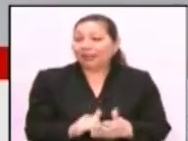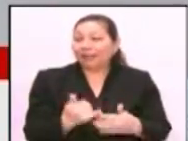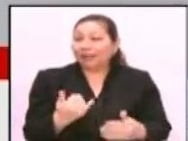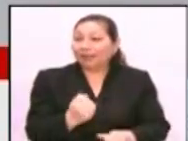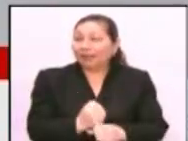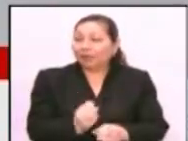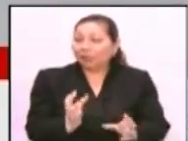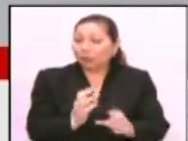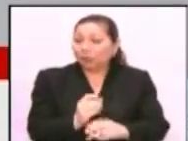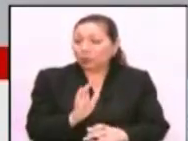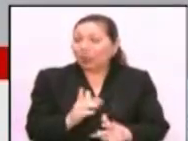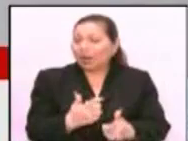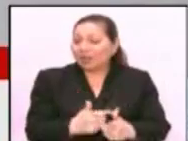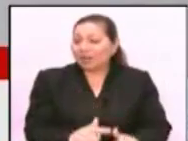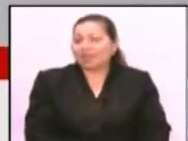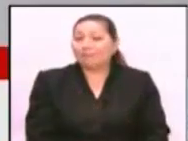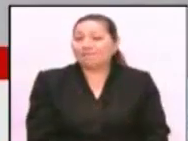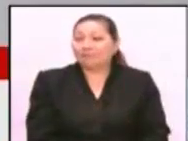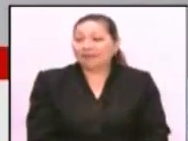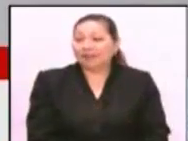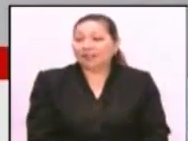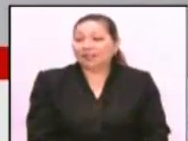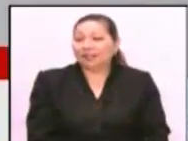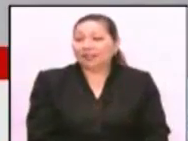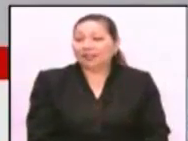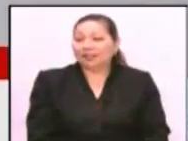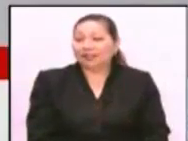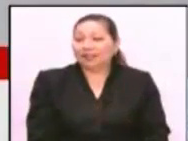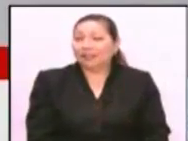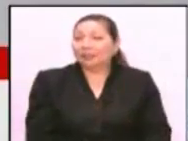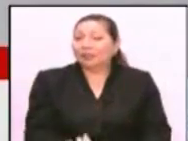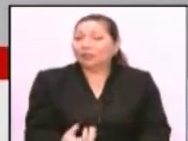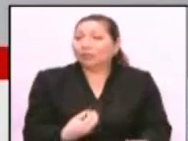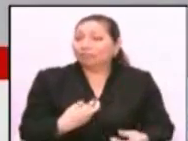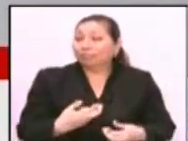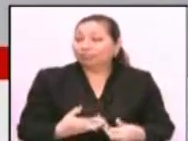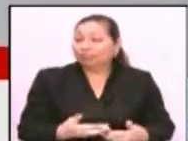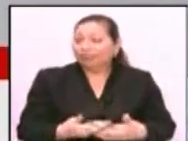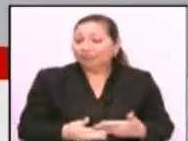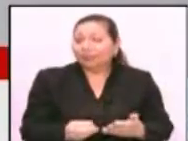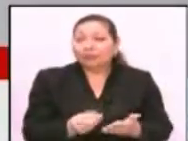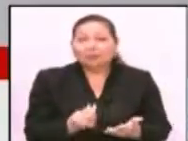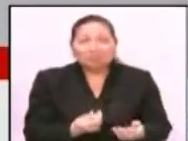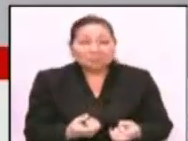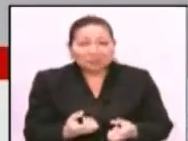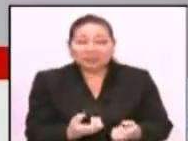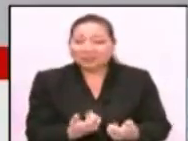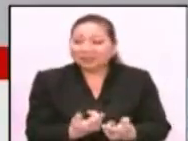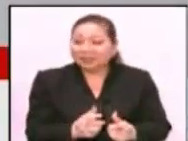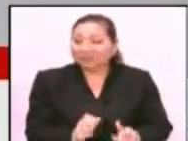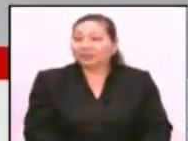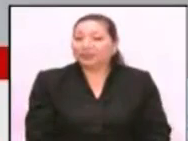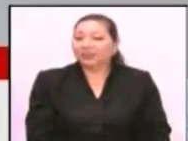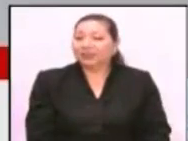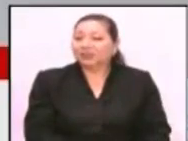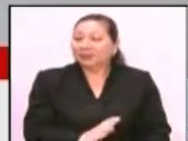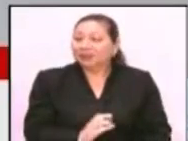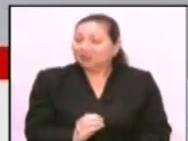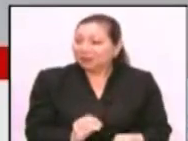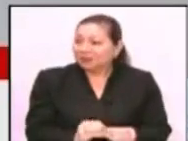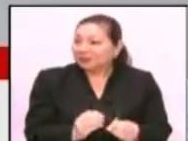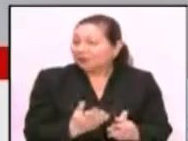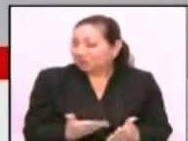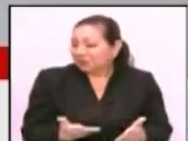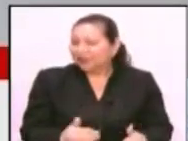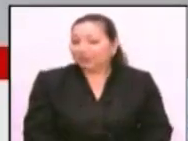están restringidas de su libertad, y entender además este como un proceso, sí, de generación de economía, de liberar un poco al Estado de un conjunto de